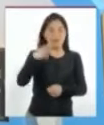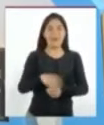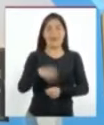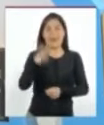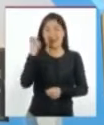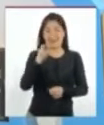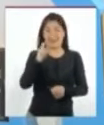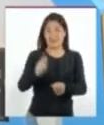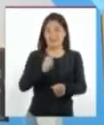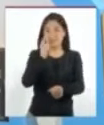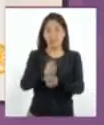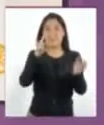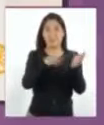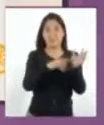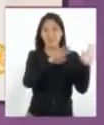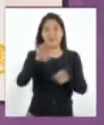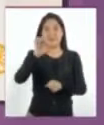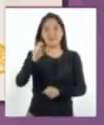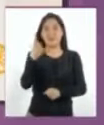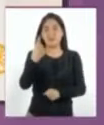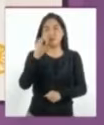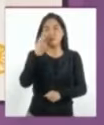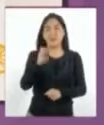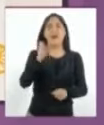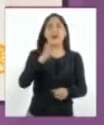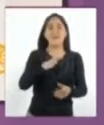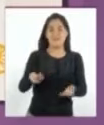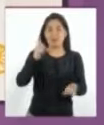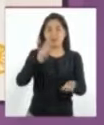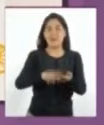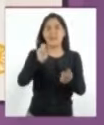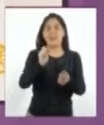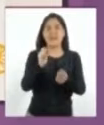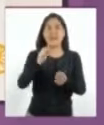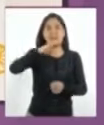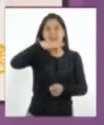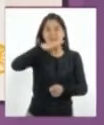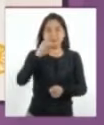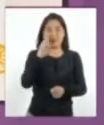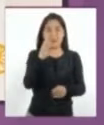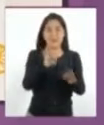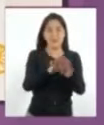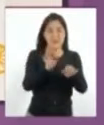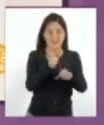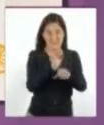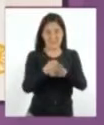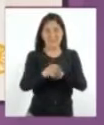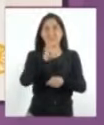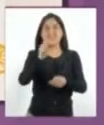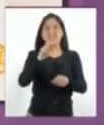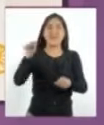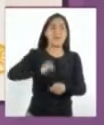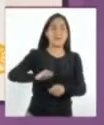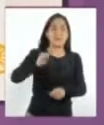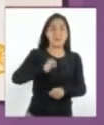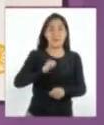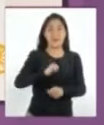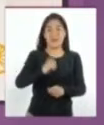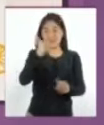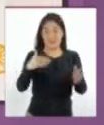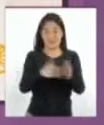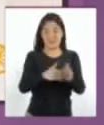en 1961 los restos secos de la mazorquita más antigua que conocemos. Tenía entre